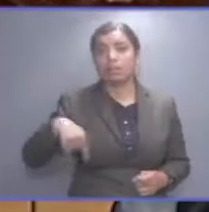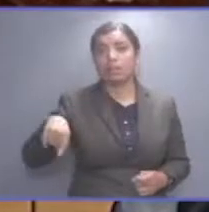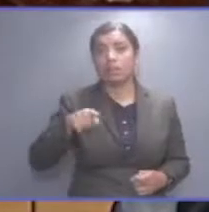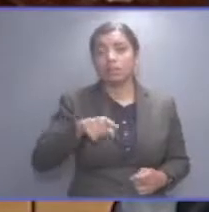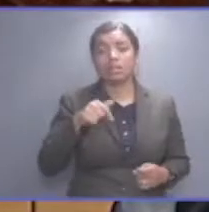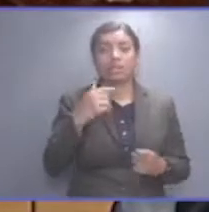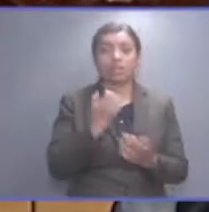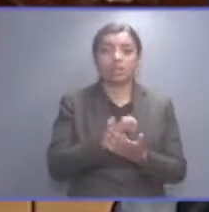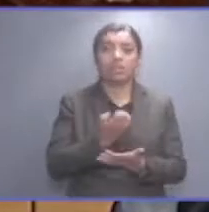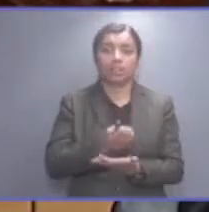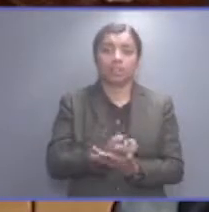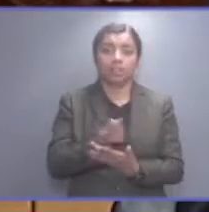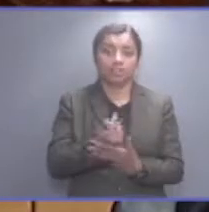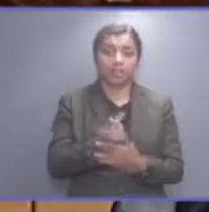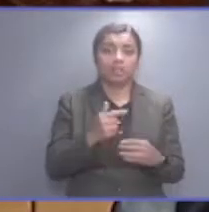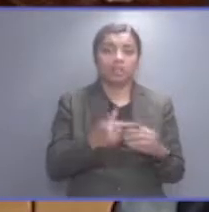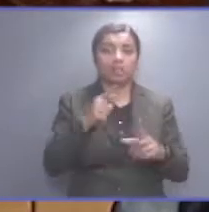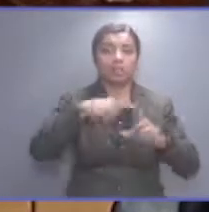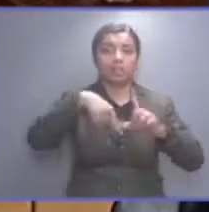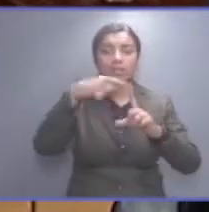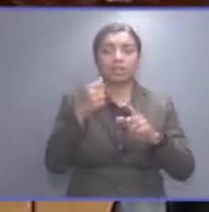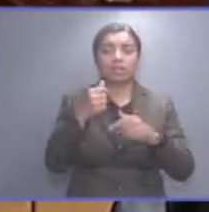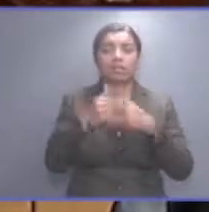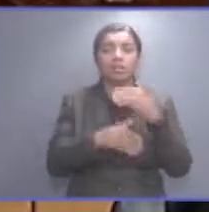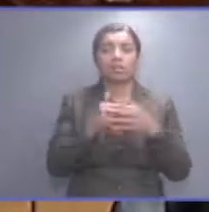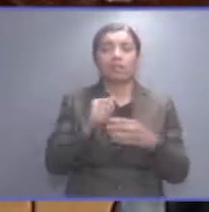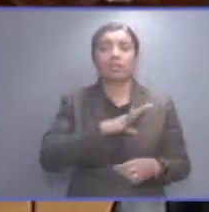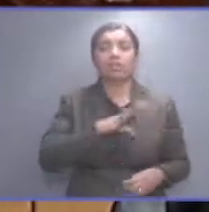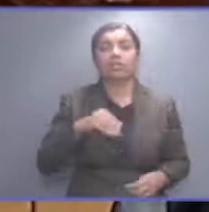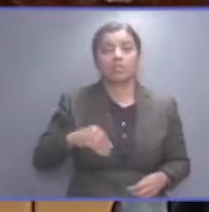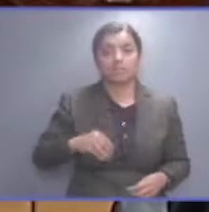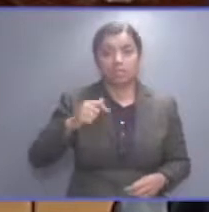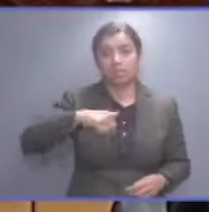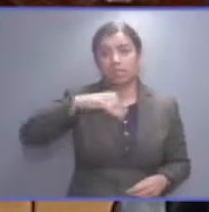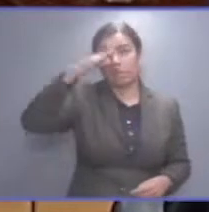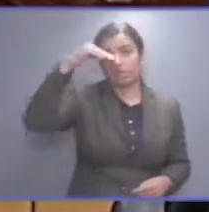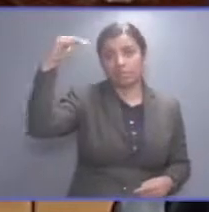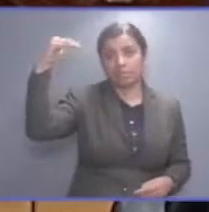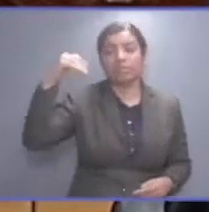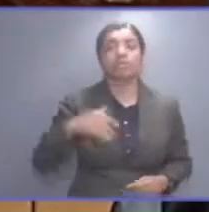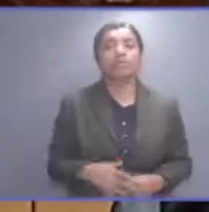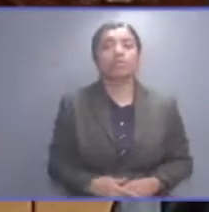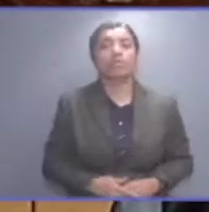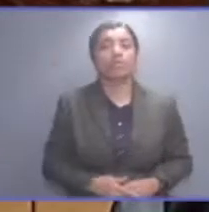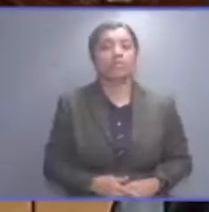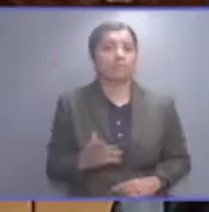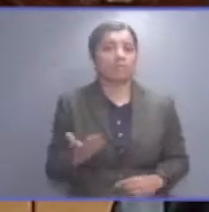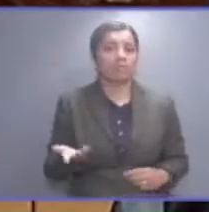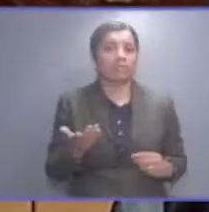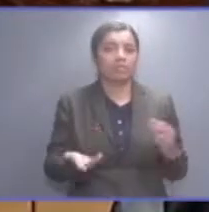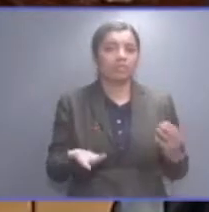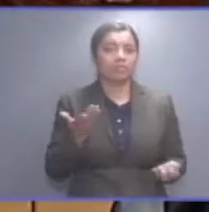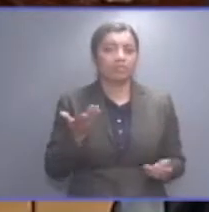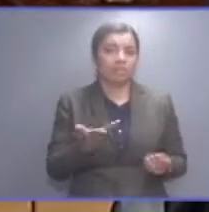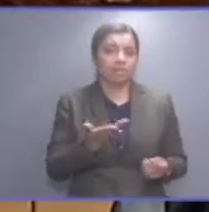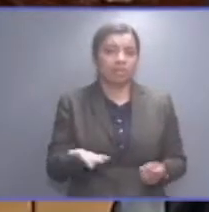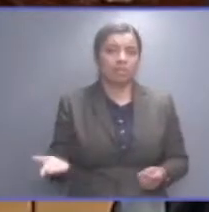la economía y a las finanzas familiares del país. Algo bastante